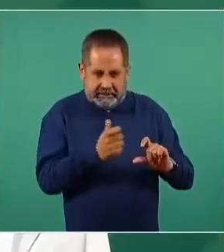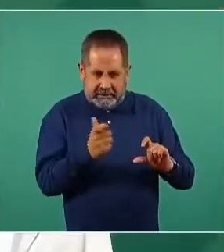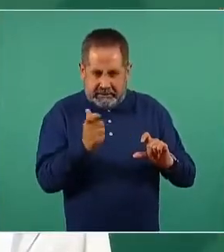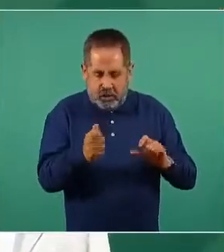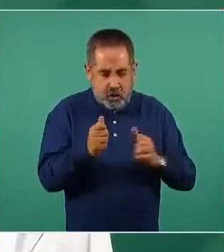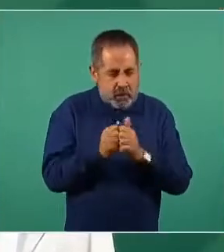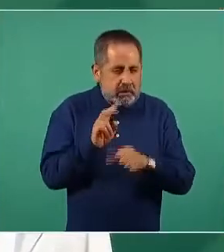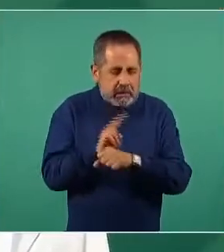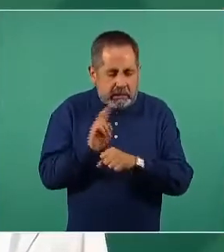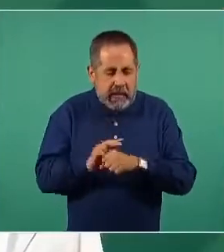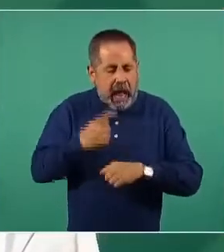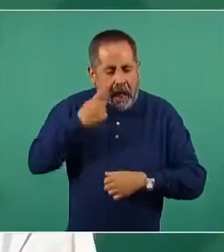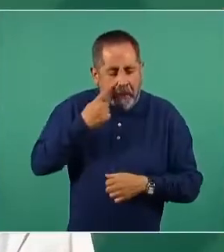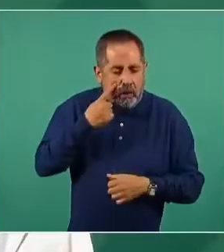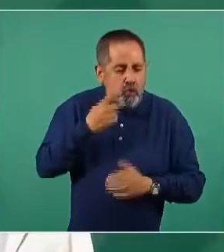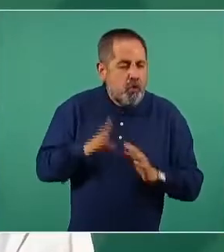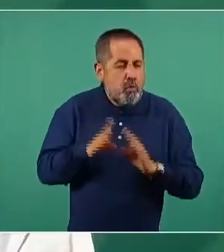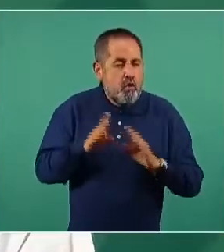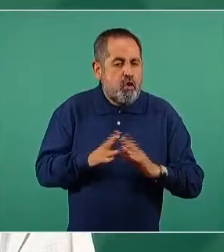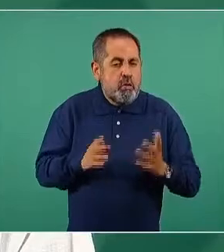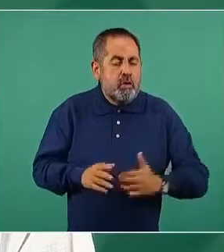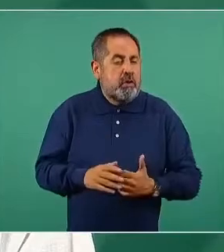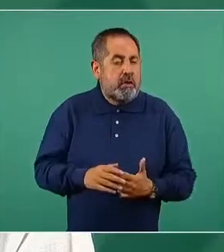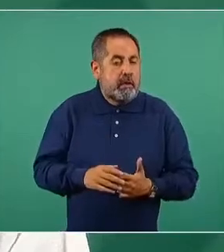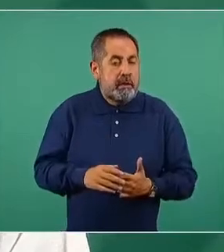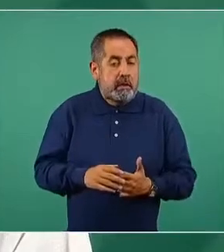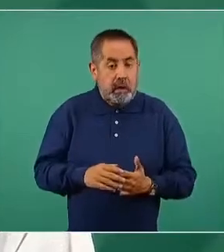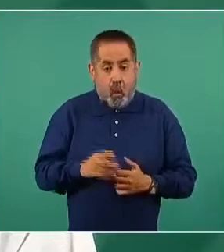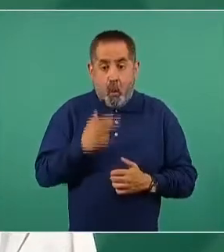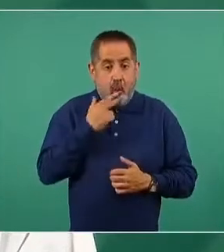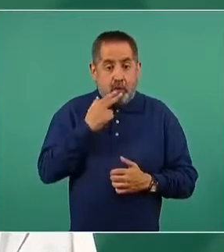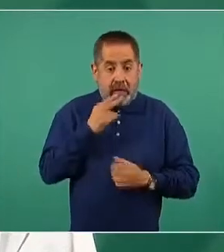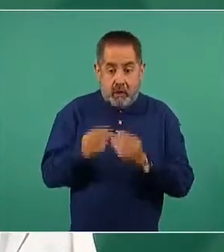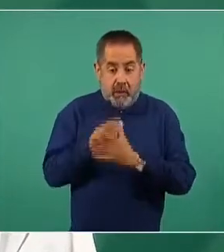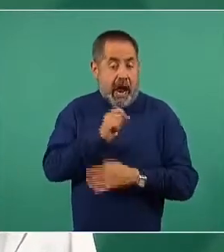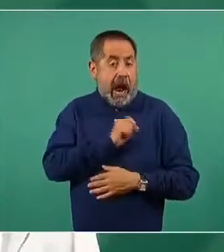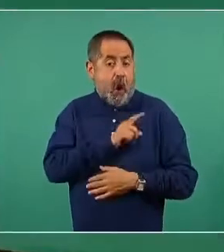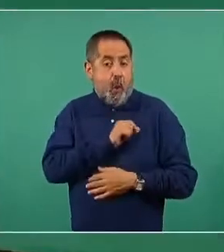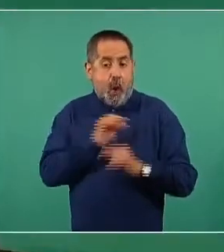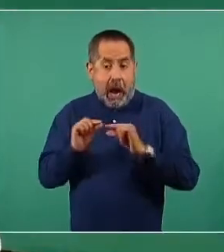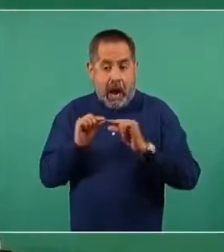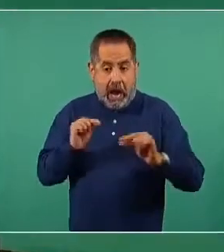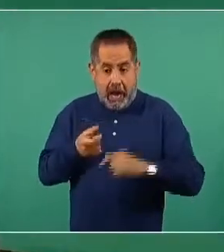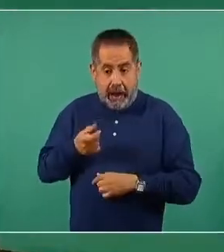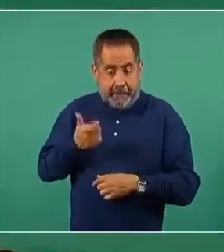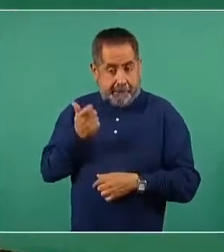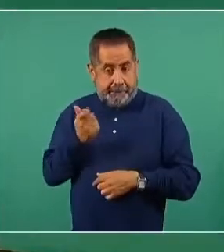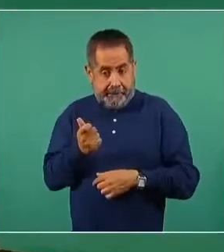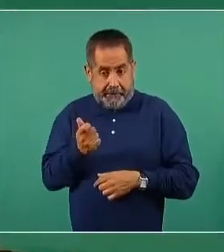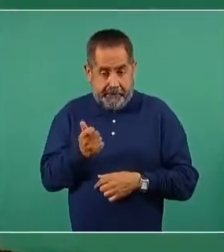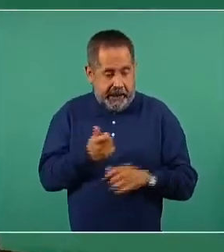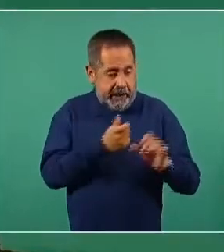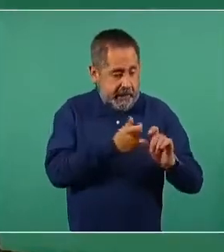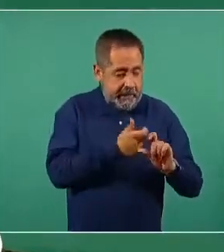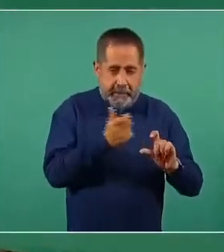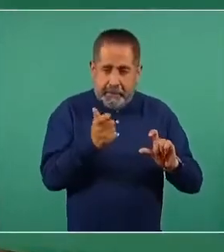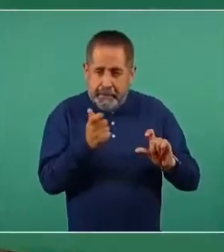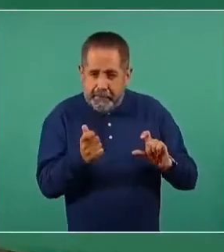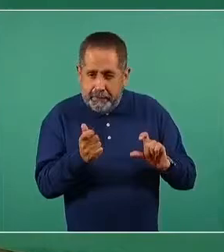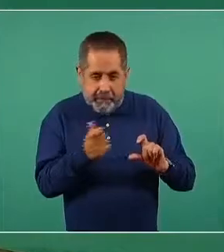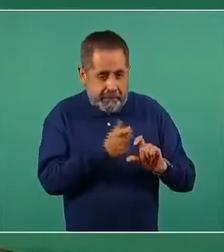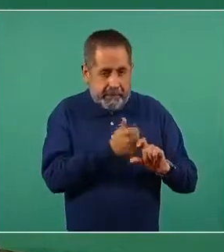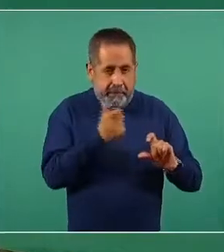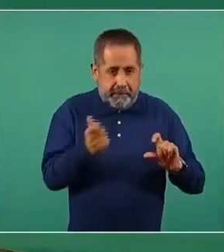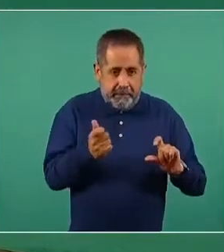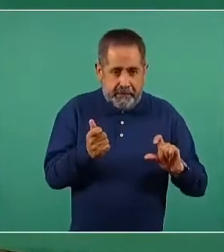manera vigilada o controlada que usaran esas agujas y que entonces no dejaran el